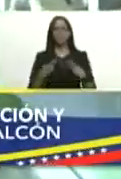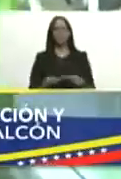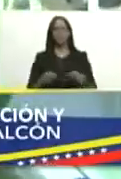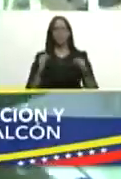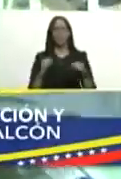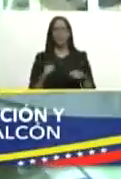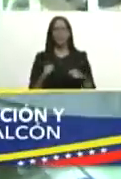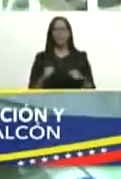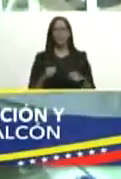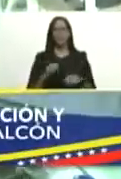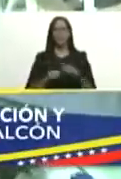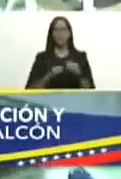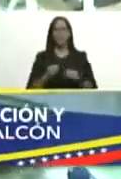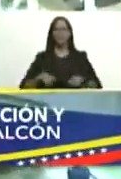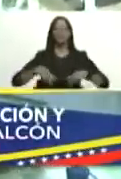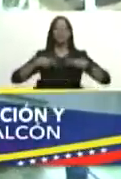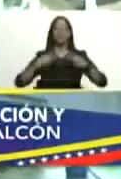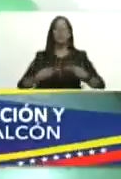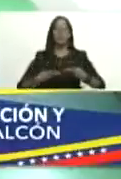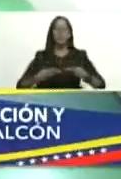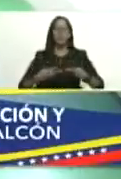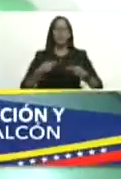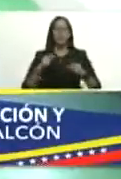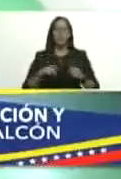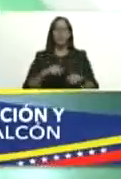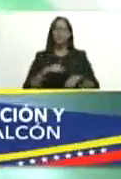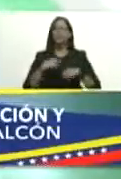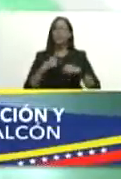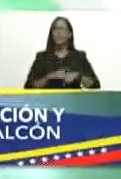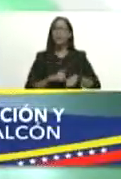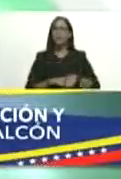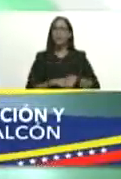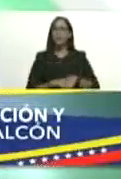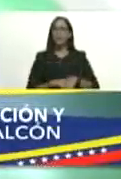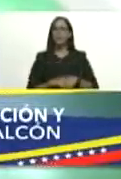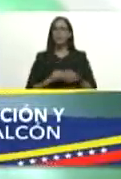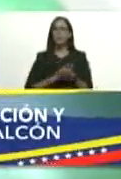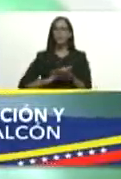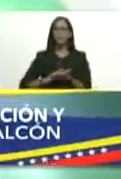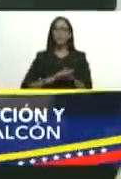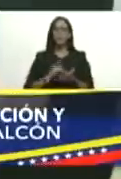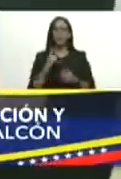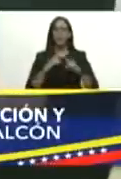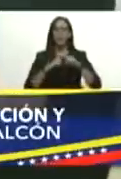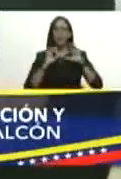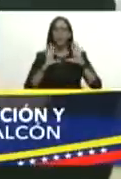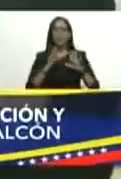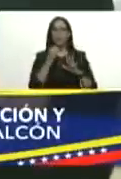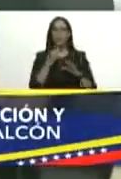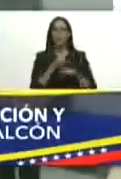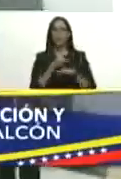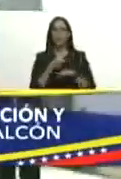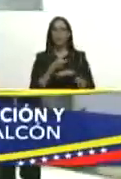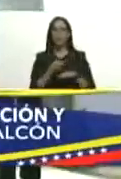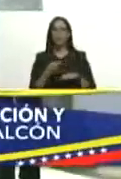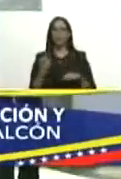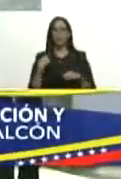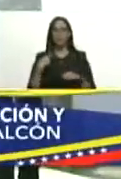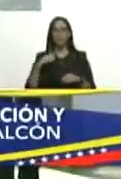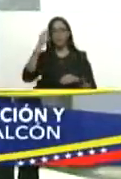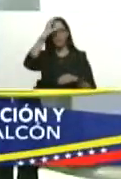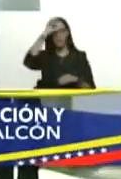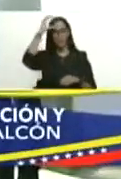han actualizado, para que en el marco de esta nueva época de renovarnos, nosotros el 1x10 buen gobierno tiene consistencia y